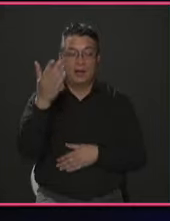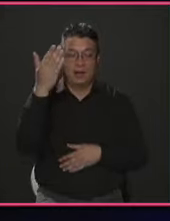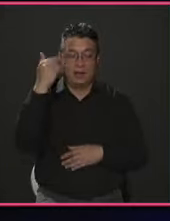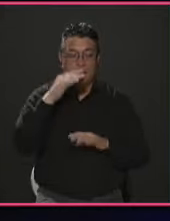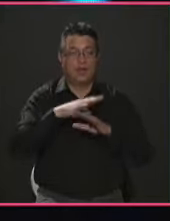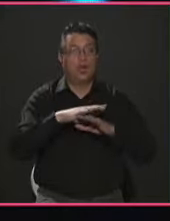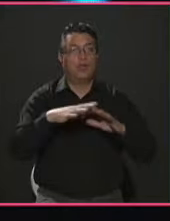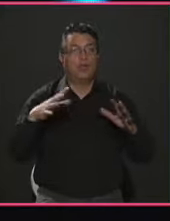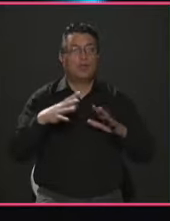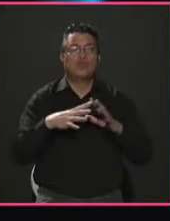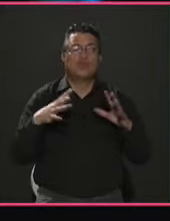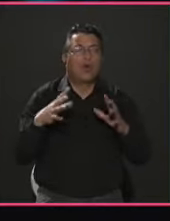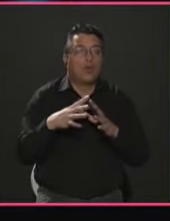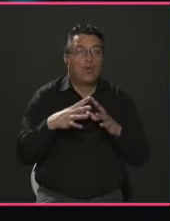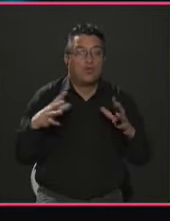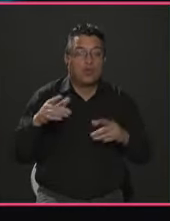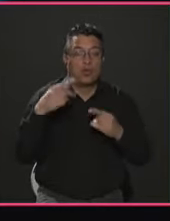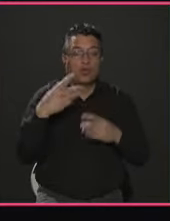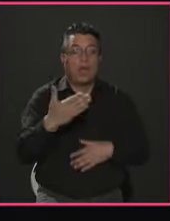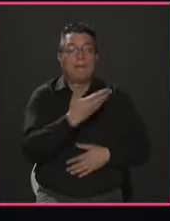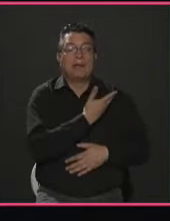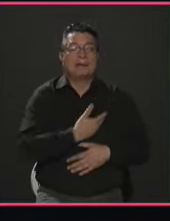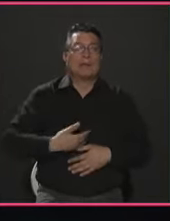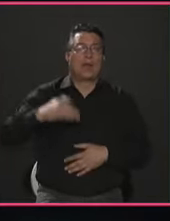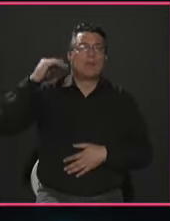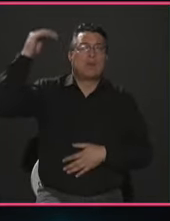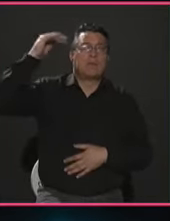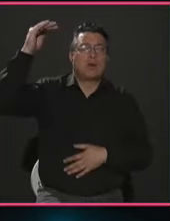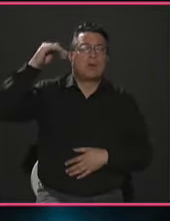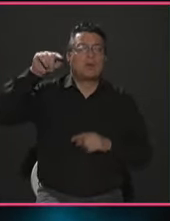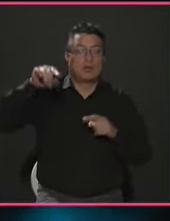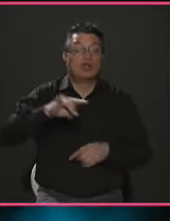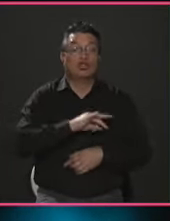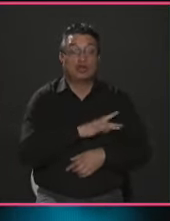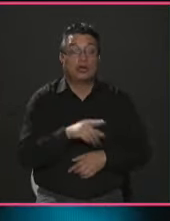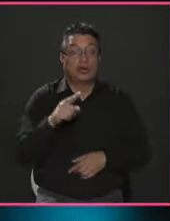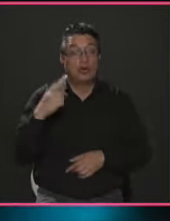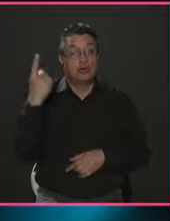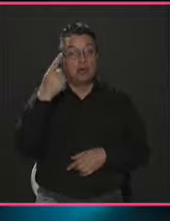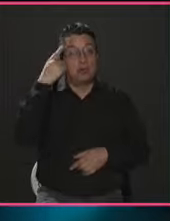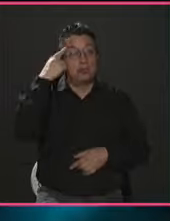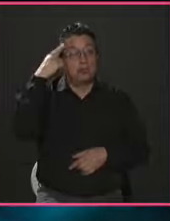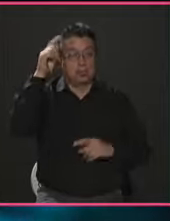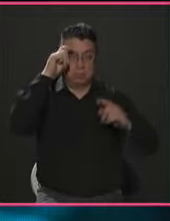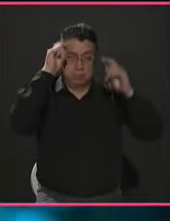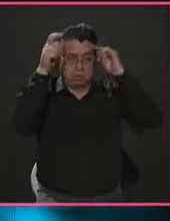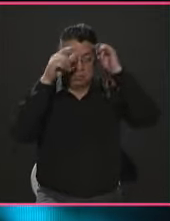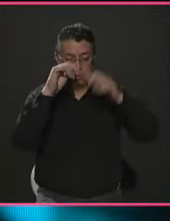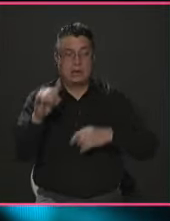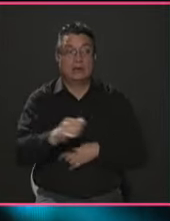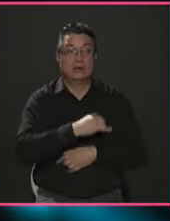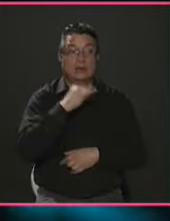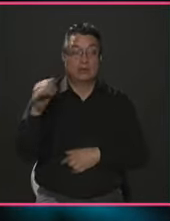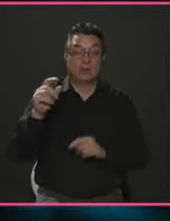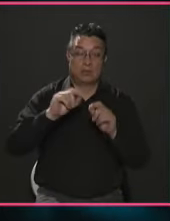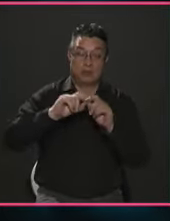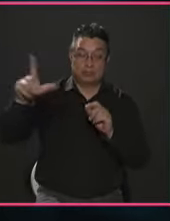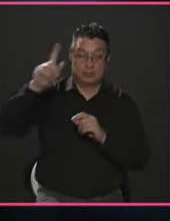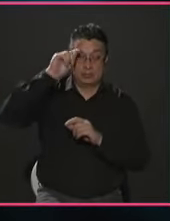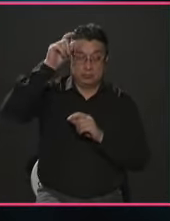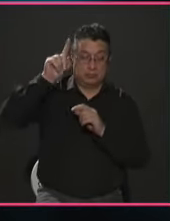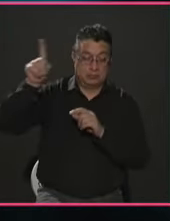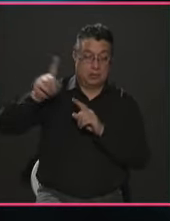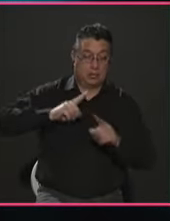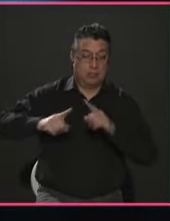excesiva extremadamente presidencial como en Chile uno esperaría que instancias como estas surgieran siempre desde la